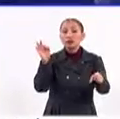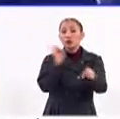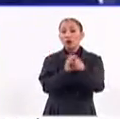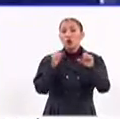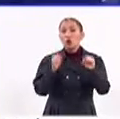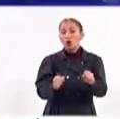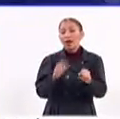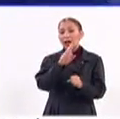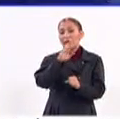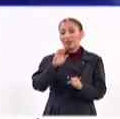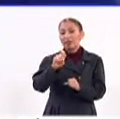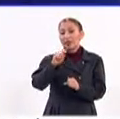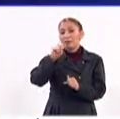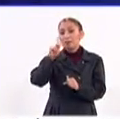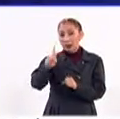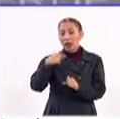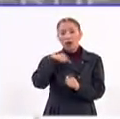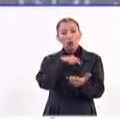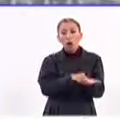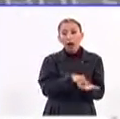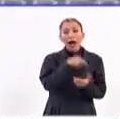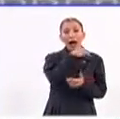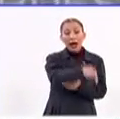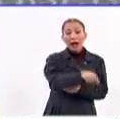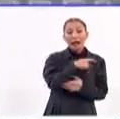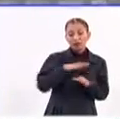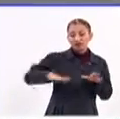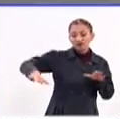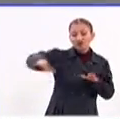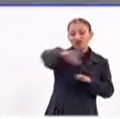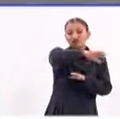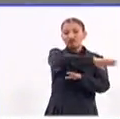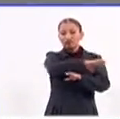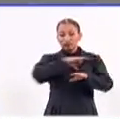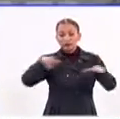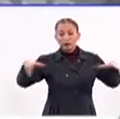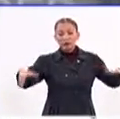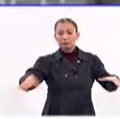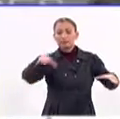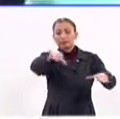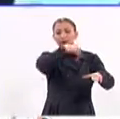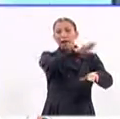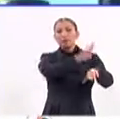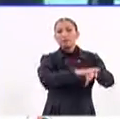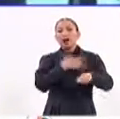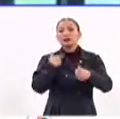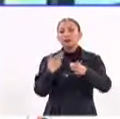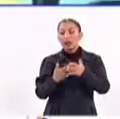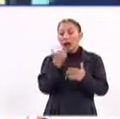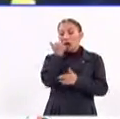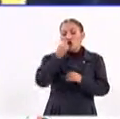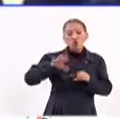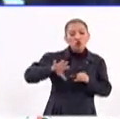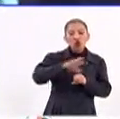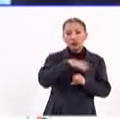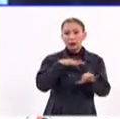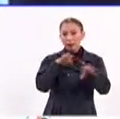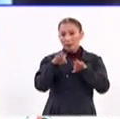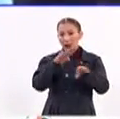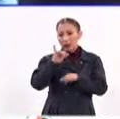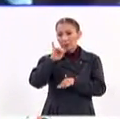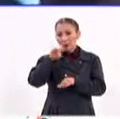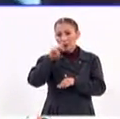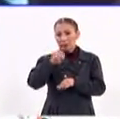Seguro de RTP, ubicadas en el polígono que concentra el mayor número de estudiantes y